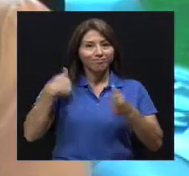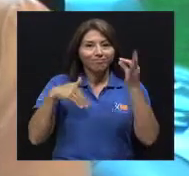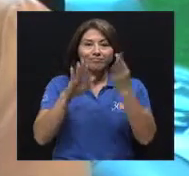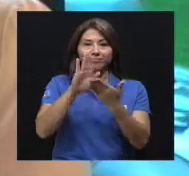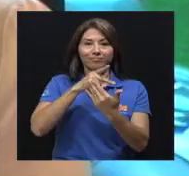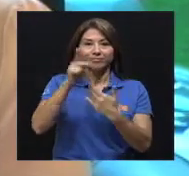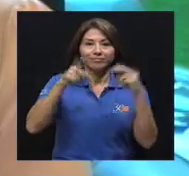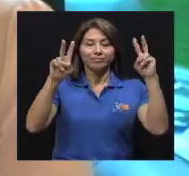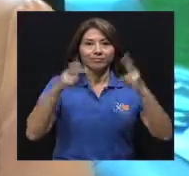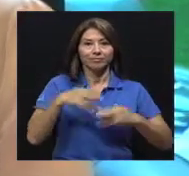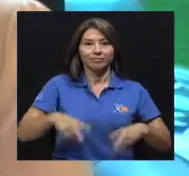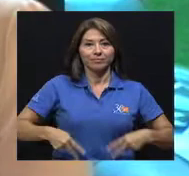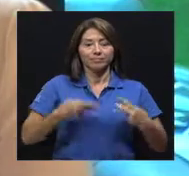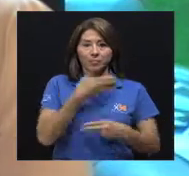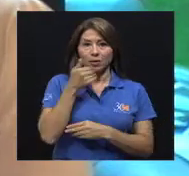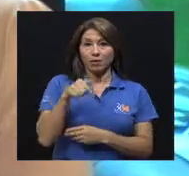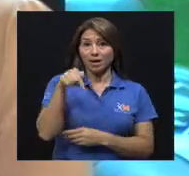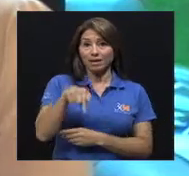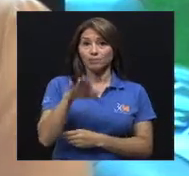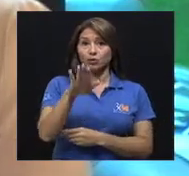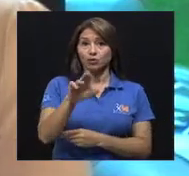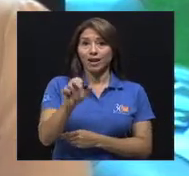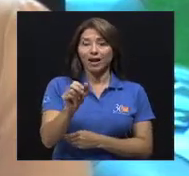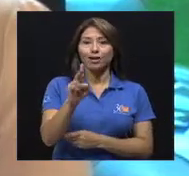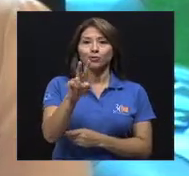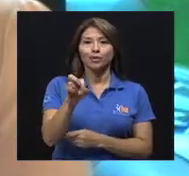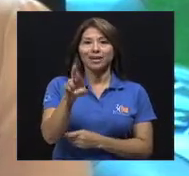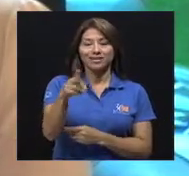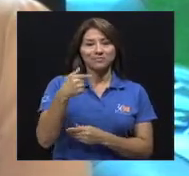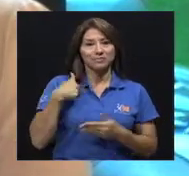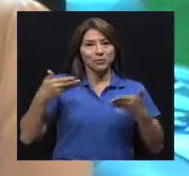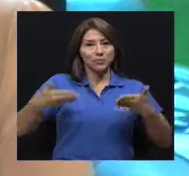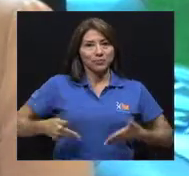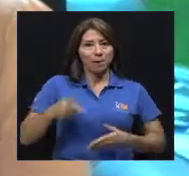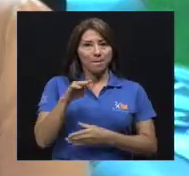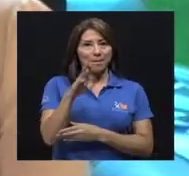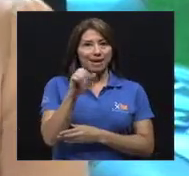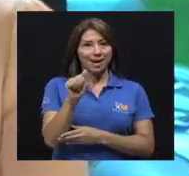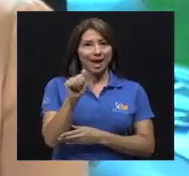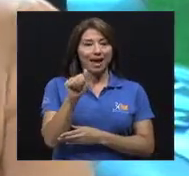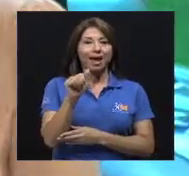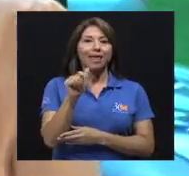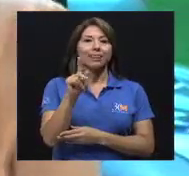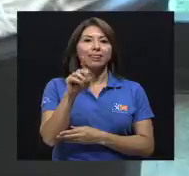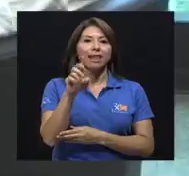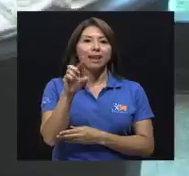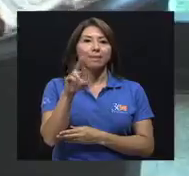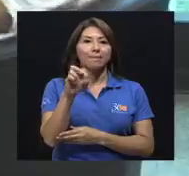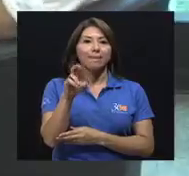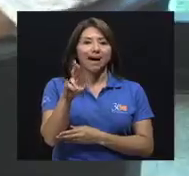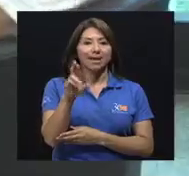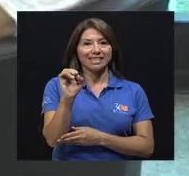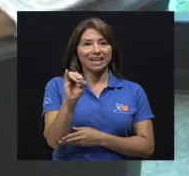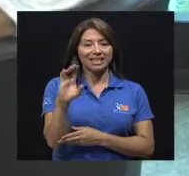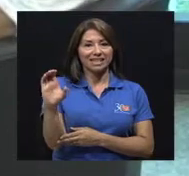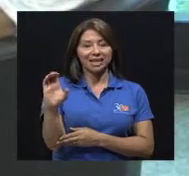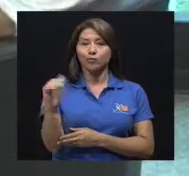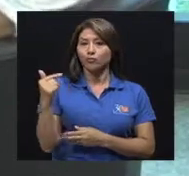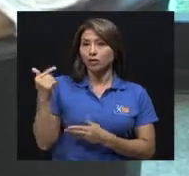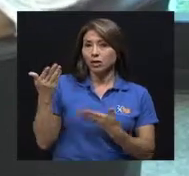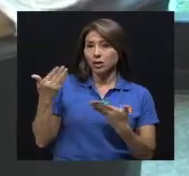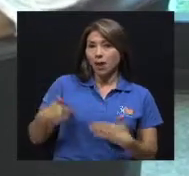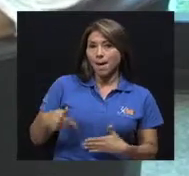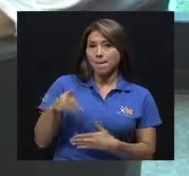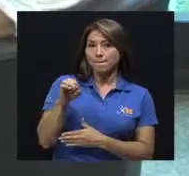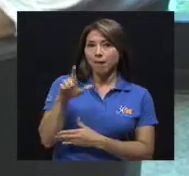bienvenidos y bienvenidas a su programa Vivir Mejor aquí por su canal UCR. Soy María del Mar Izaguirre Cedeño y mi compañero Pablo Montero. ¿Qué tal, María del